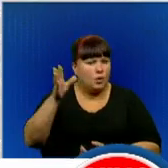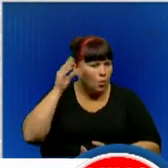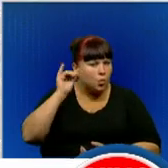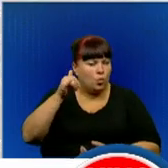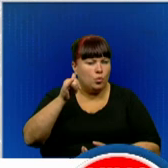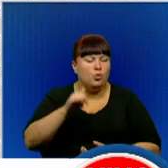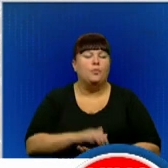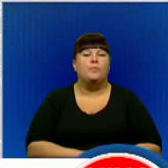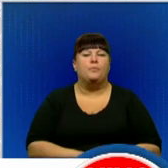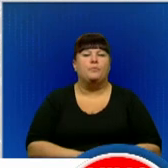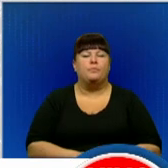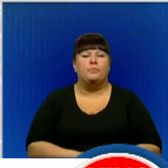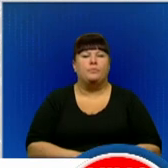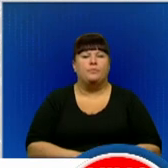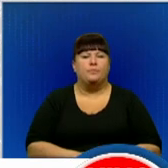él